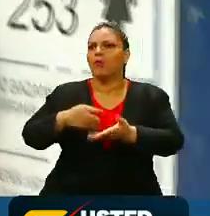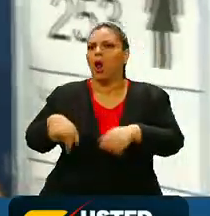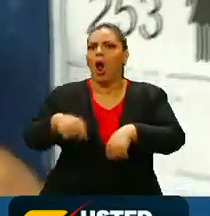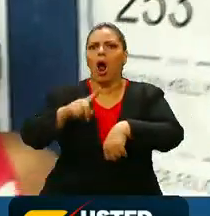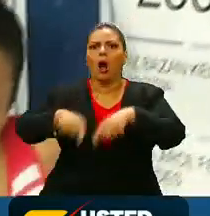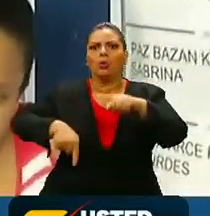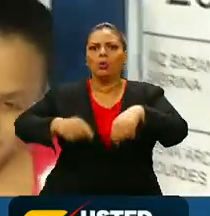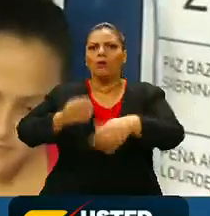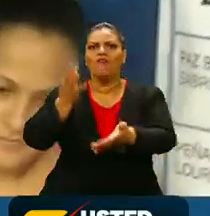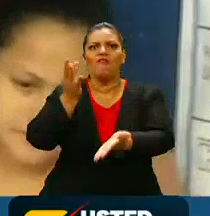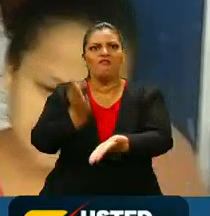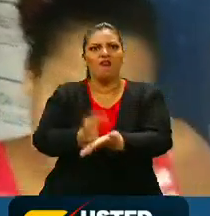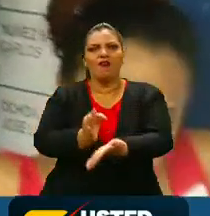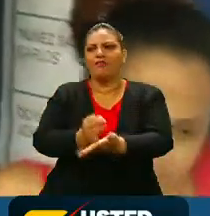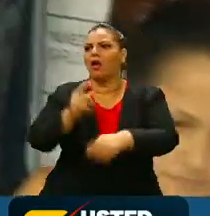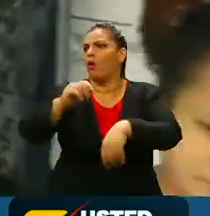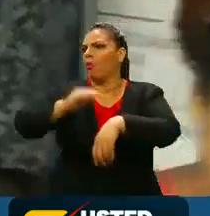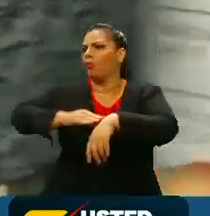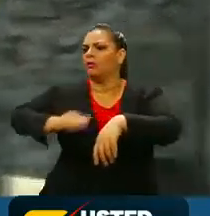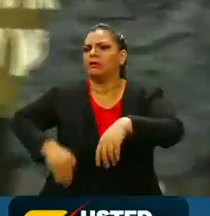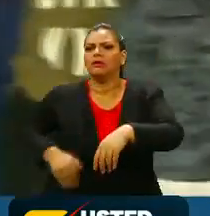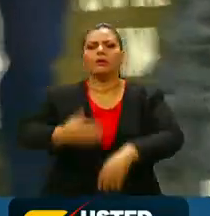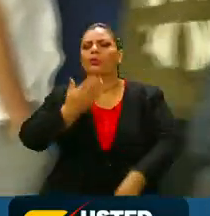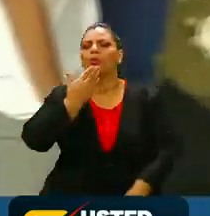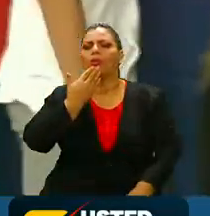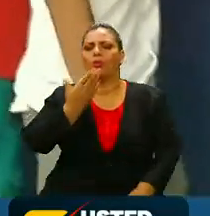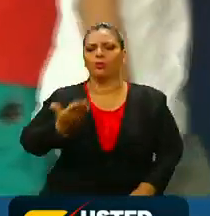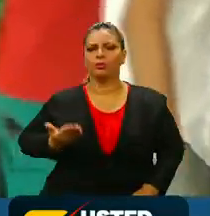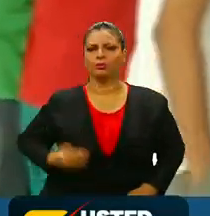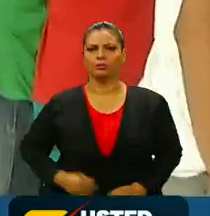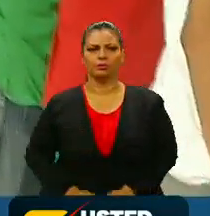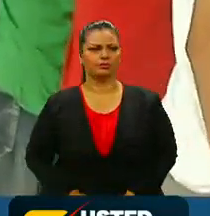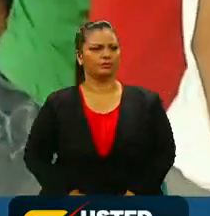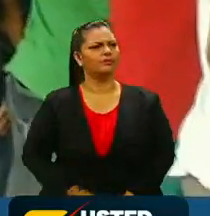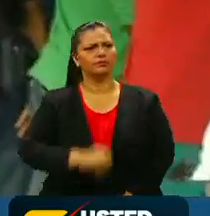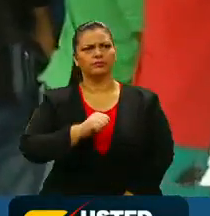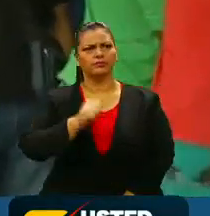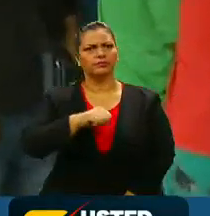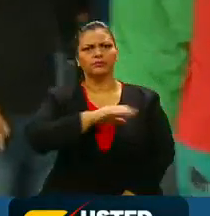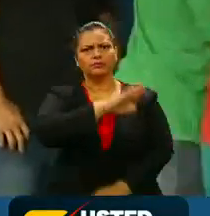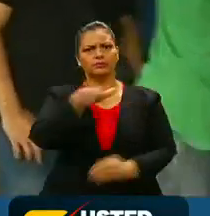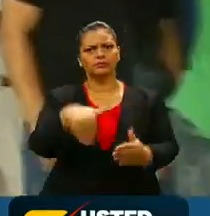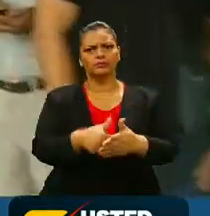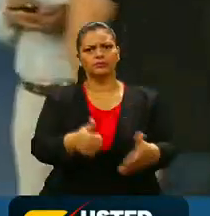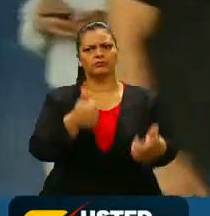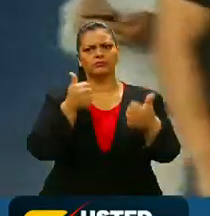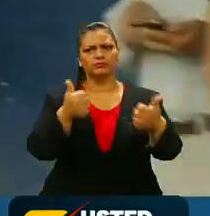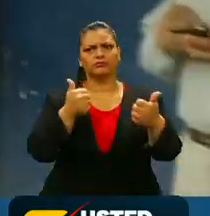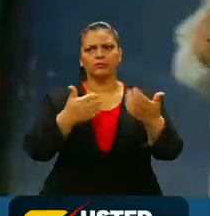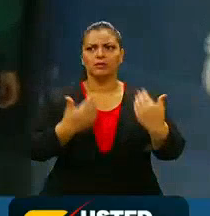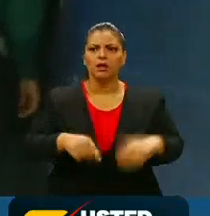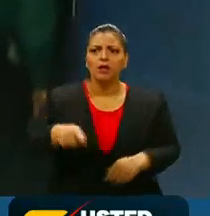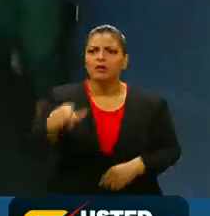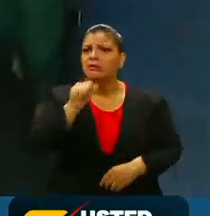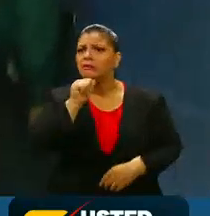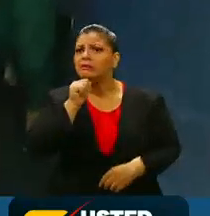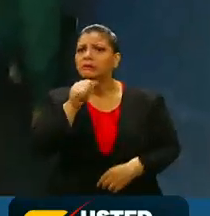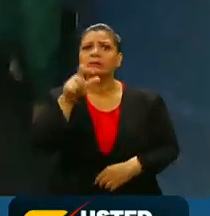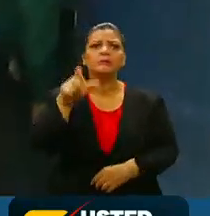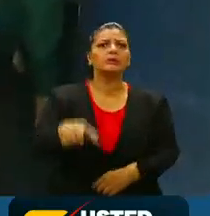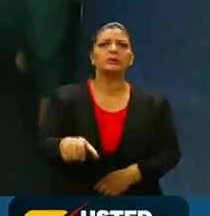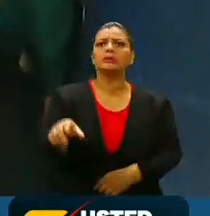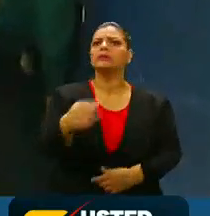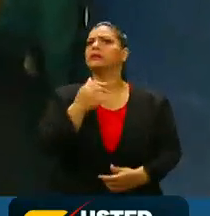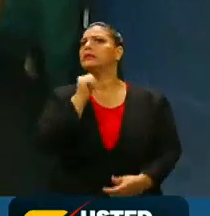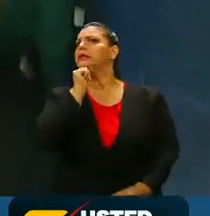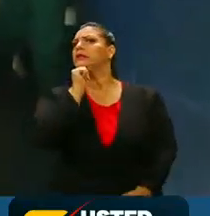ciudadanos a que vengan acá y los reemplacen, o sí llegaron los suplentes? No, sí llegaron con los suplentes, pudimos resolver nuestros problemas de falta de